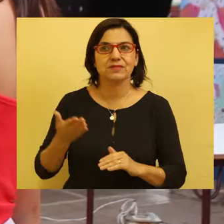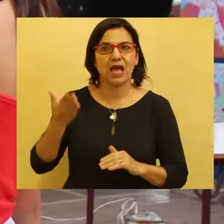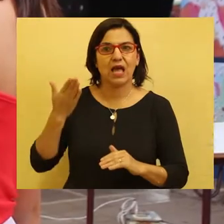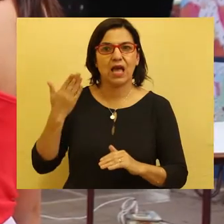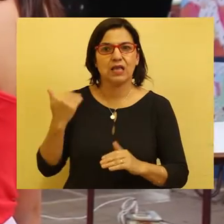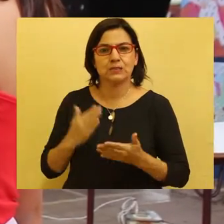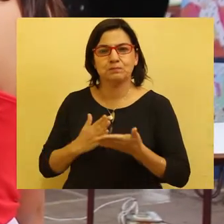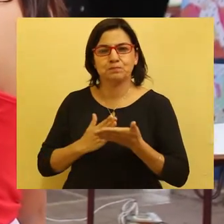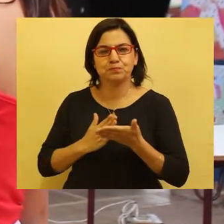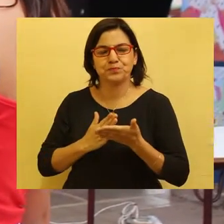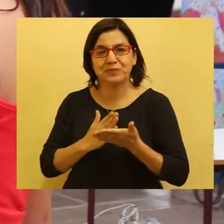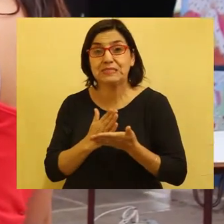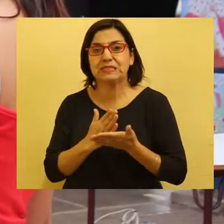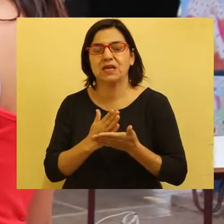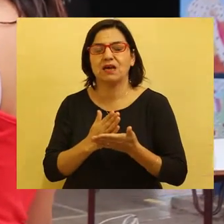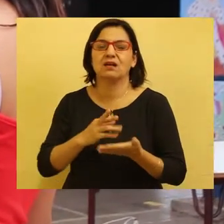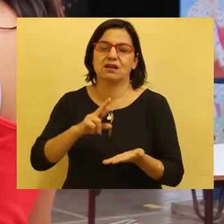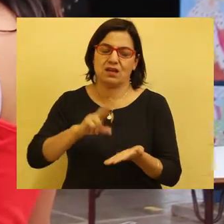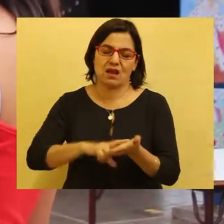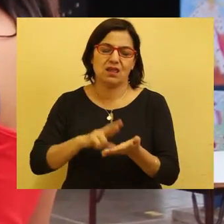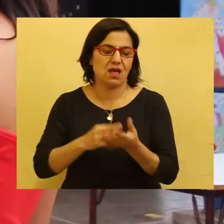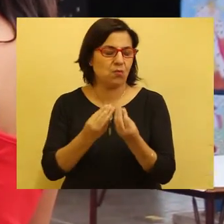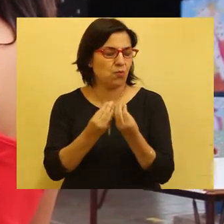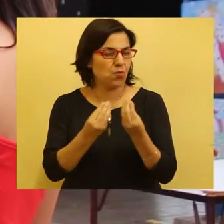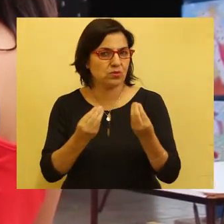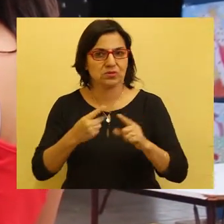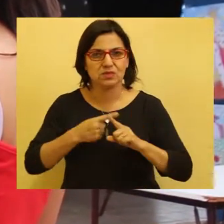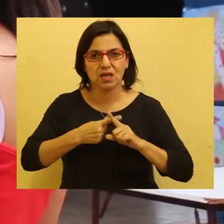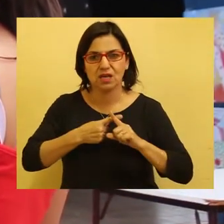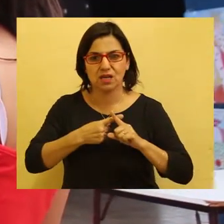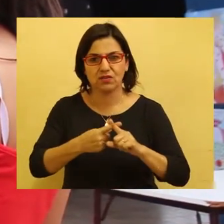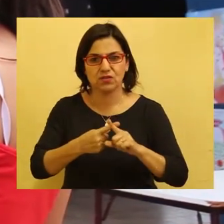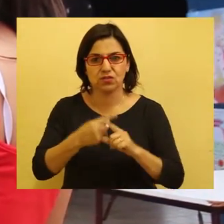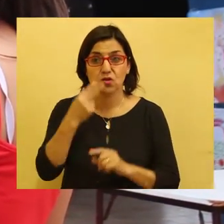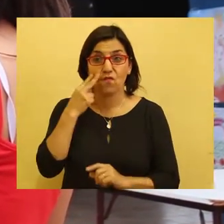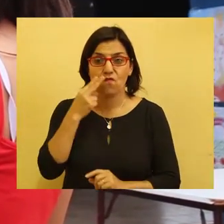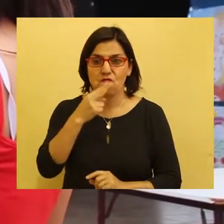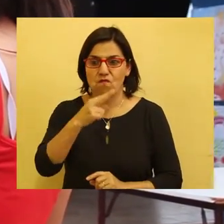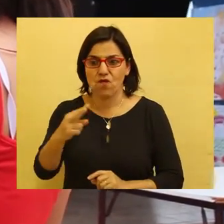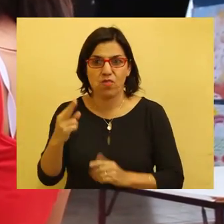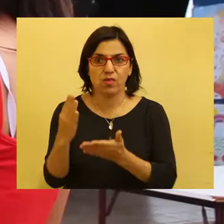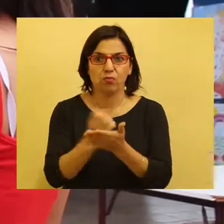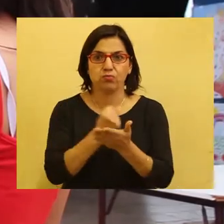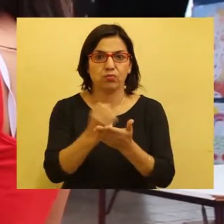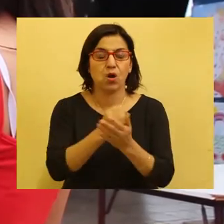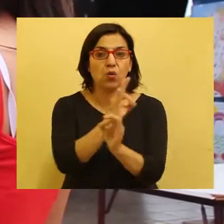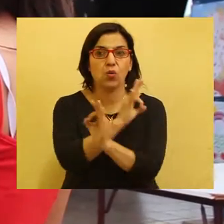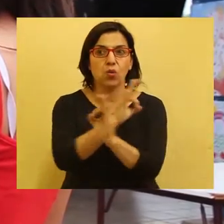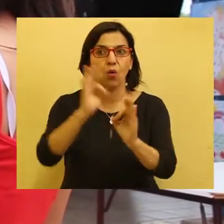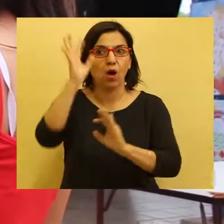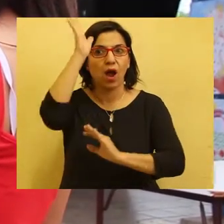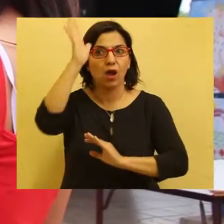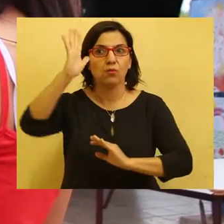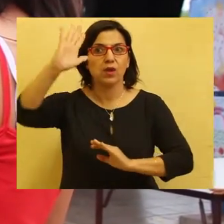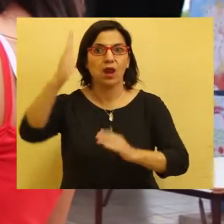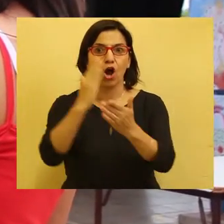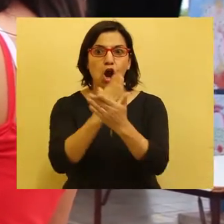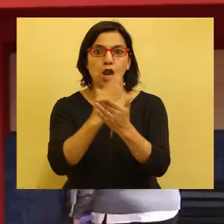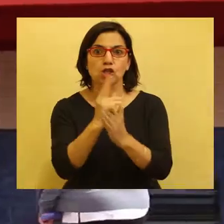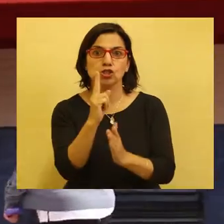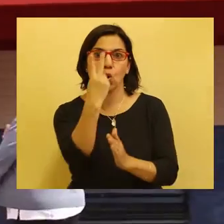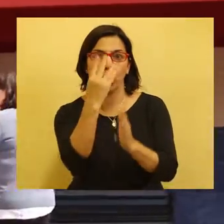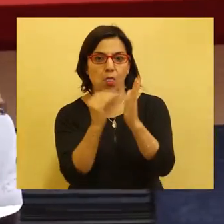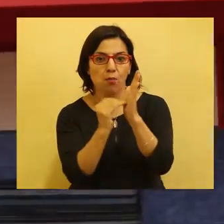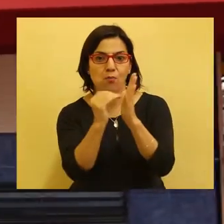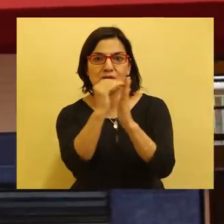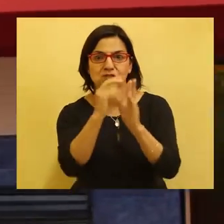Al empezar, porque en realidad fue con harto sacrificio, se fue viendo todo esto. Jamás pensé que íbamos a llegar a un colegio